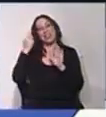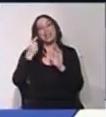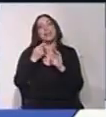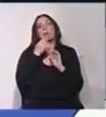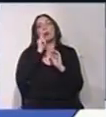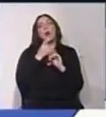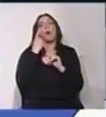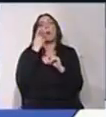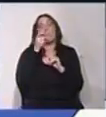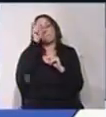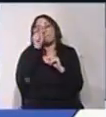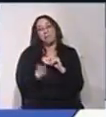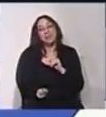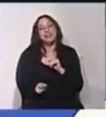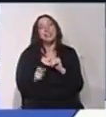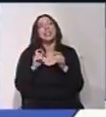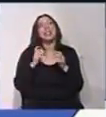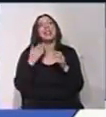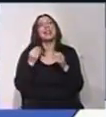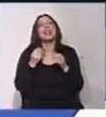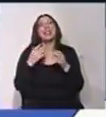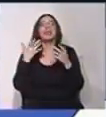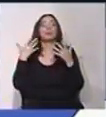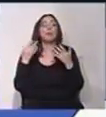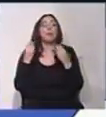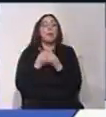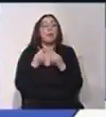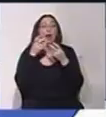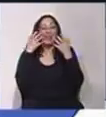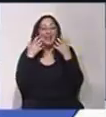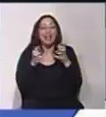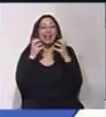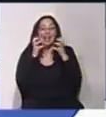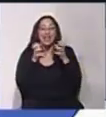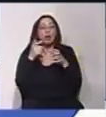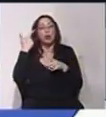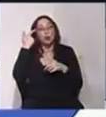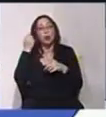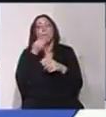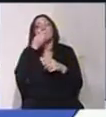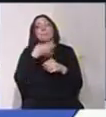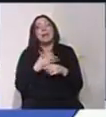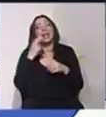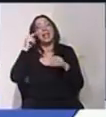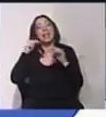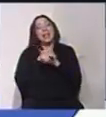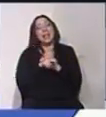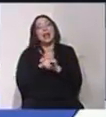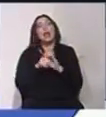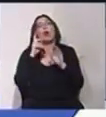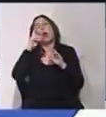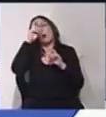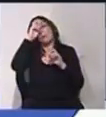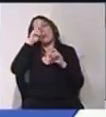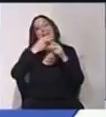para un paciente en situación de crisis aguda con un riesgo suicida, lo que le beneficiaría es una internación en un hospital general, ¿no?